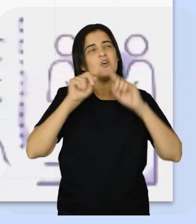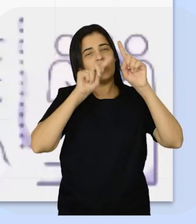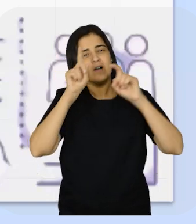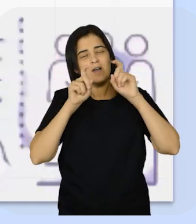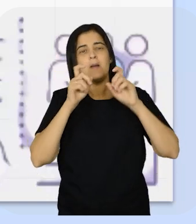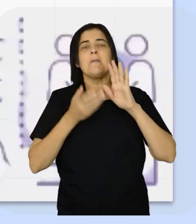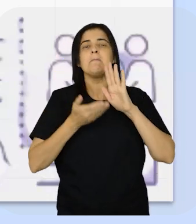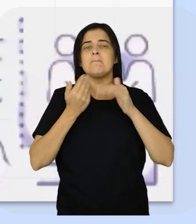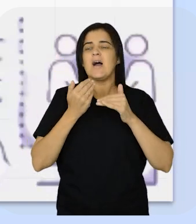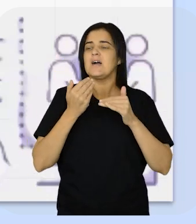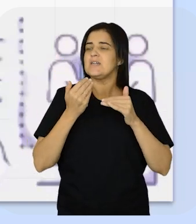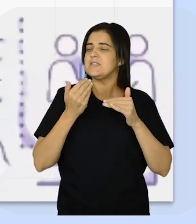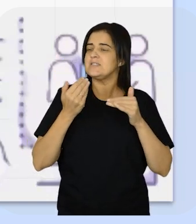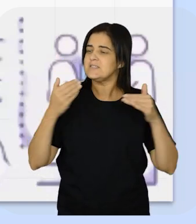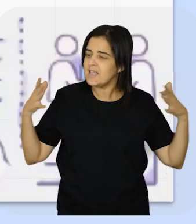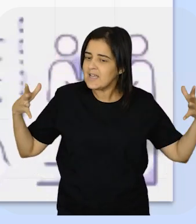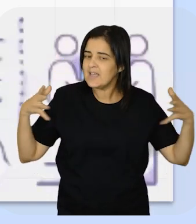de personas que están